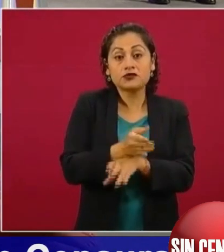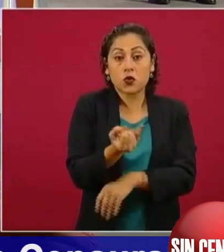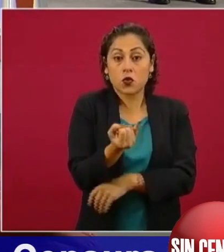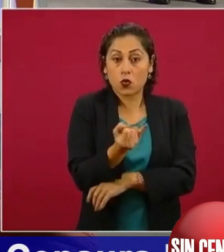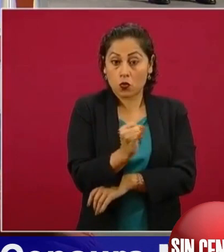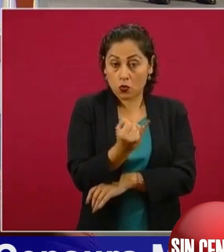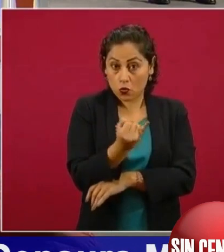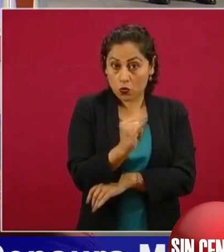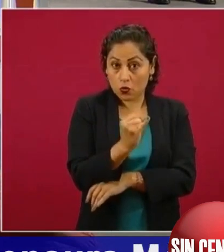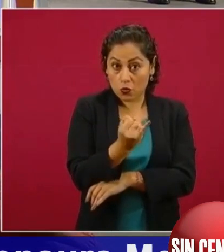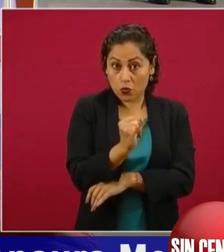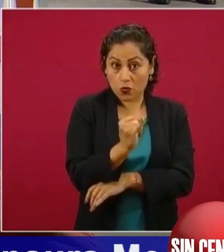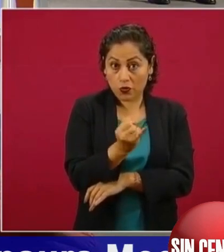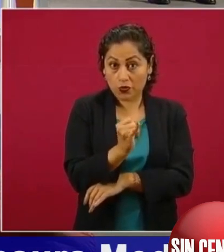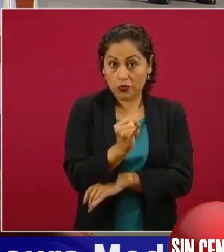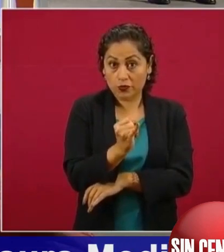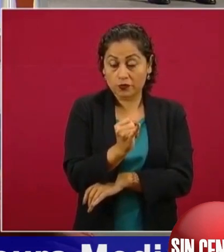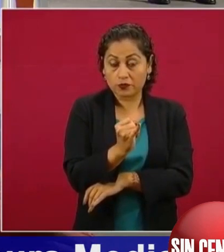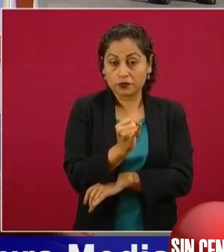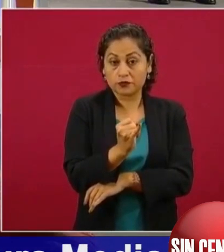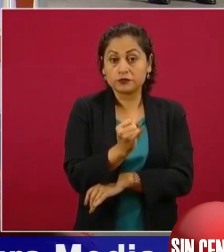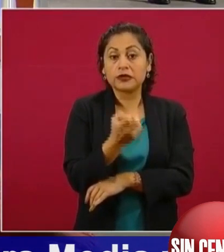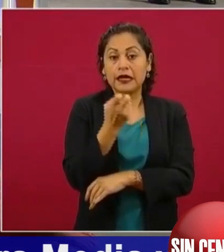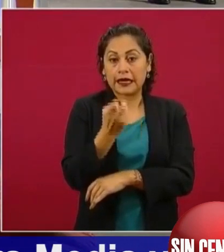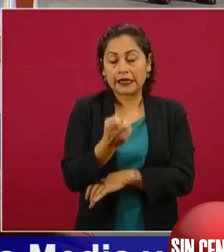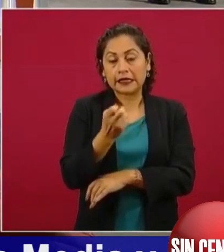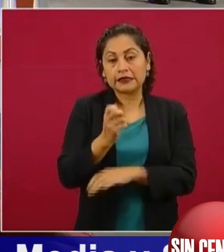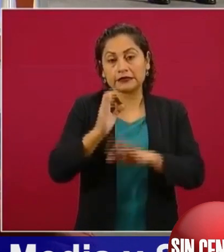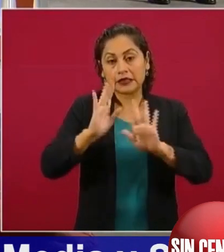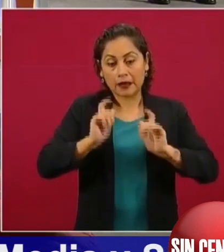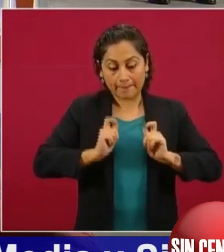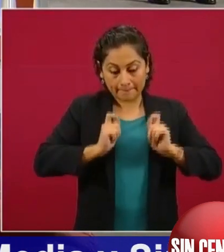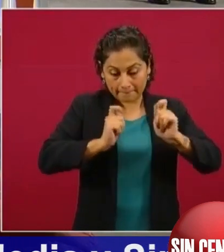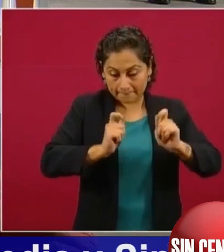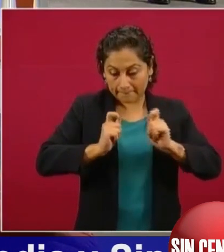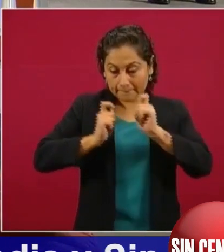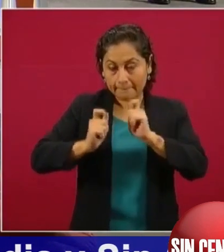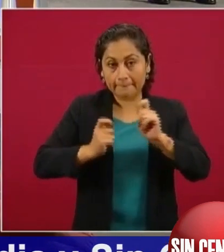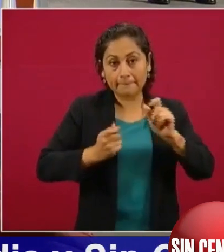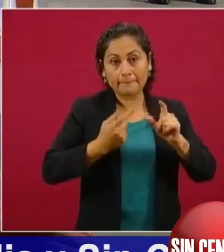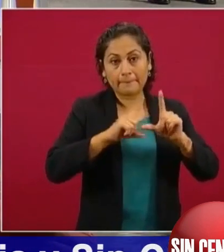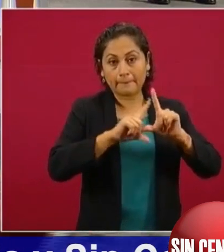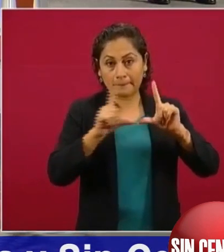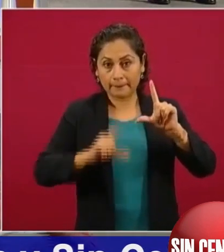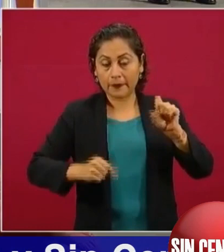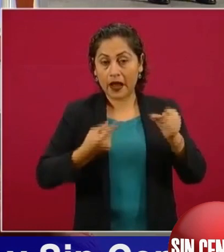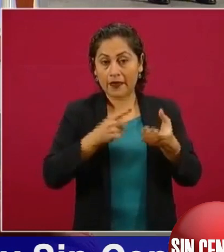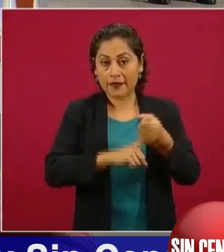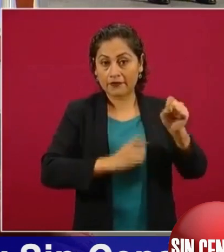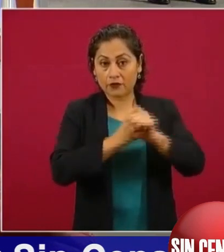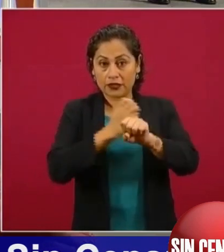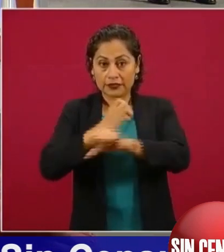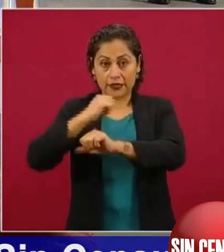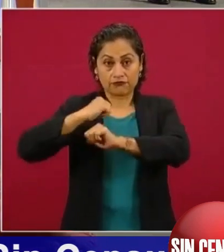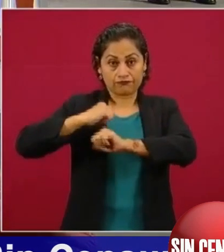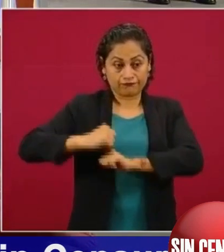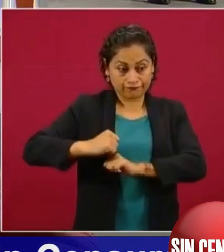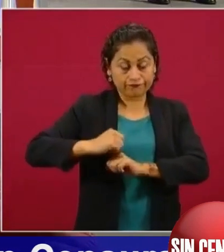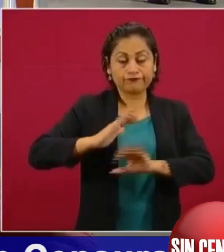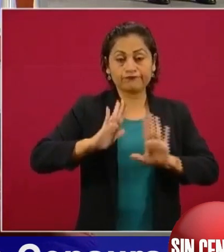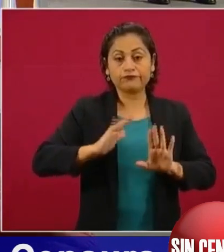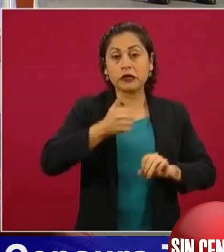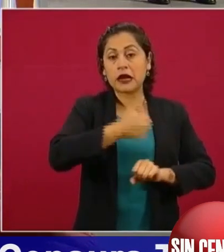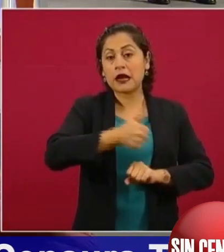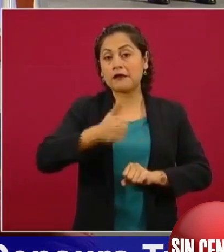quedó dispuesto para que cada entidad federativa, de acuerdo a la intensidad epidémica que fuera teniendo, fuera regulando